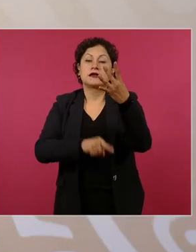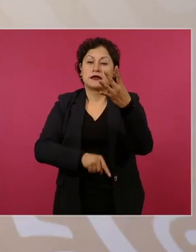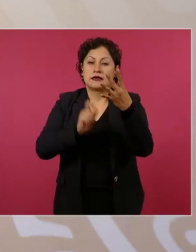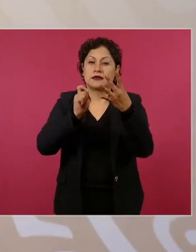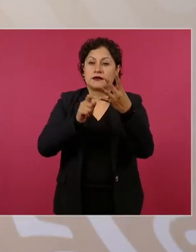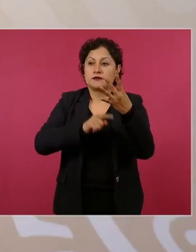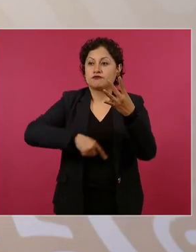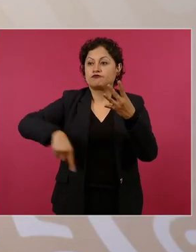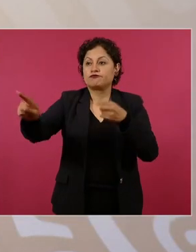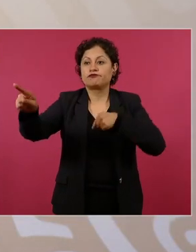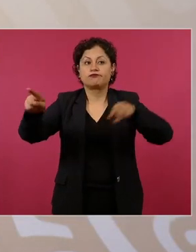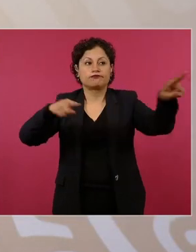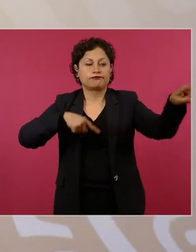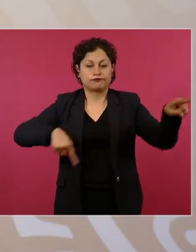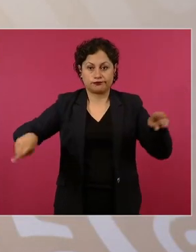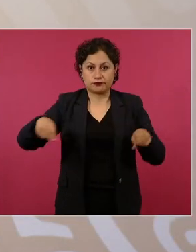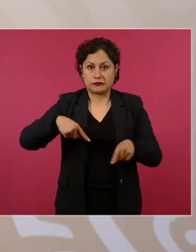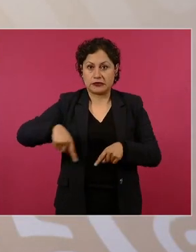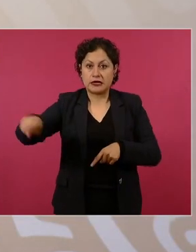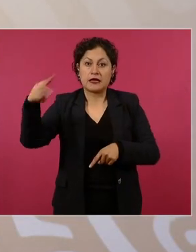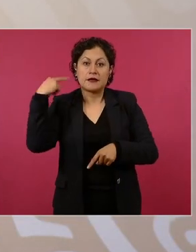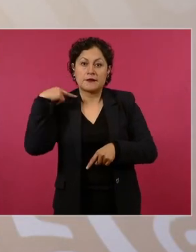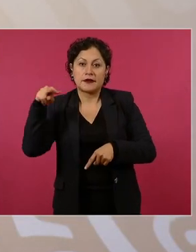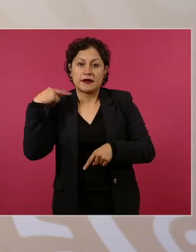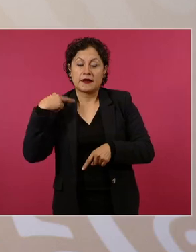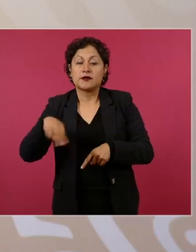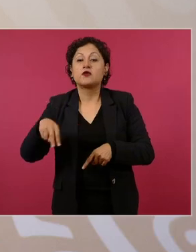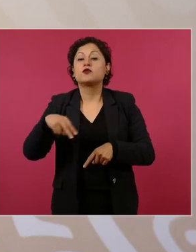Veracruz, y Villa y Zapata toman aquí la ciudad,